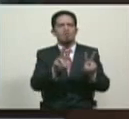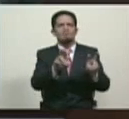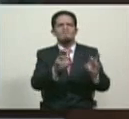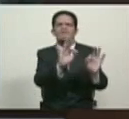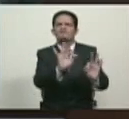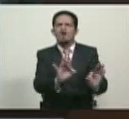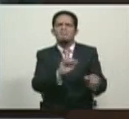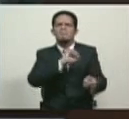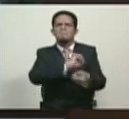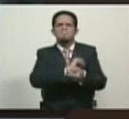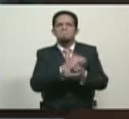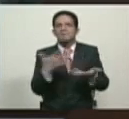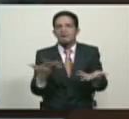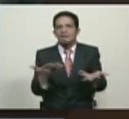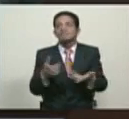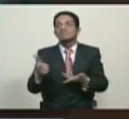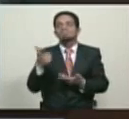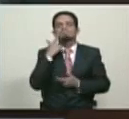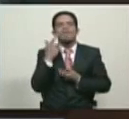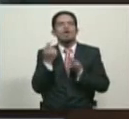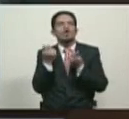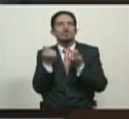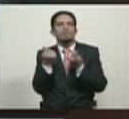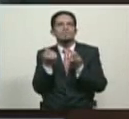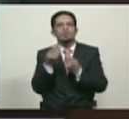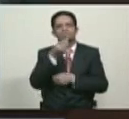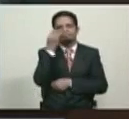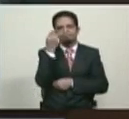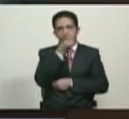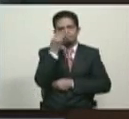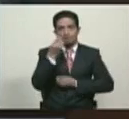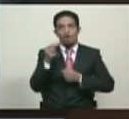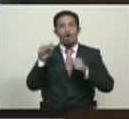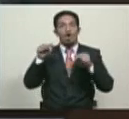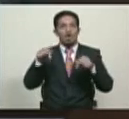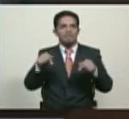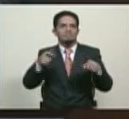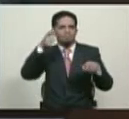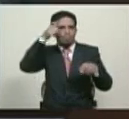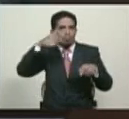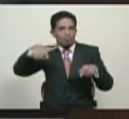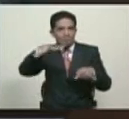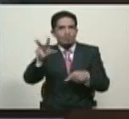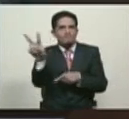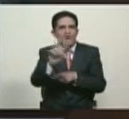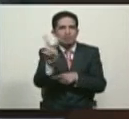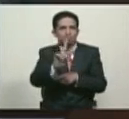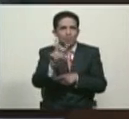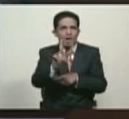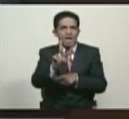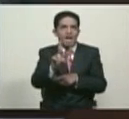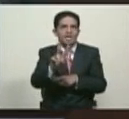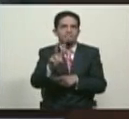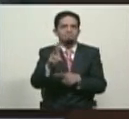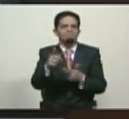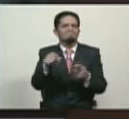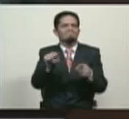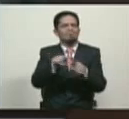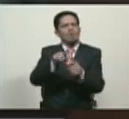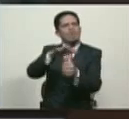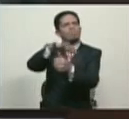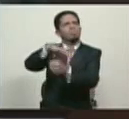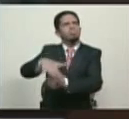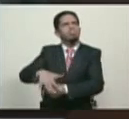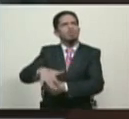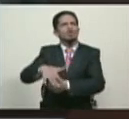esclavitud es la económica, esa en la que hoy está sometida el pueblo venezolano, esa que subyace en el